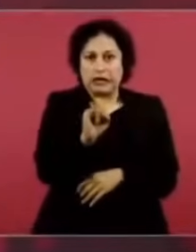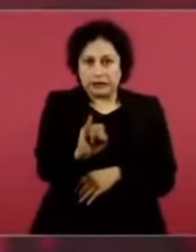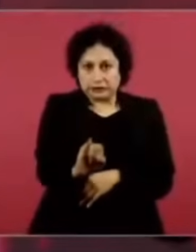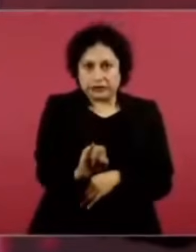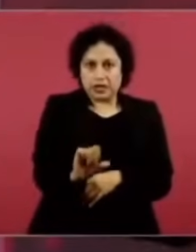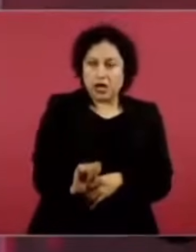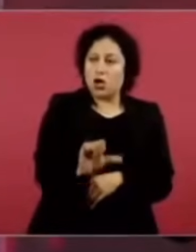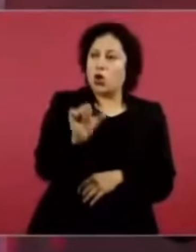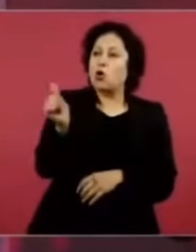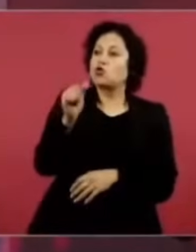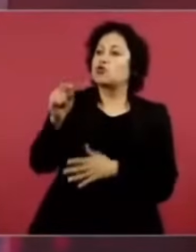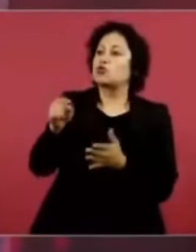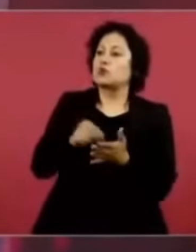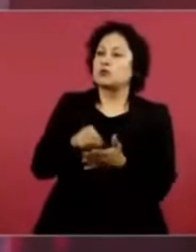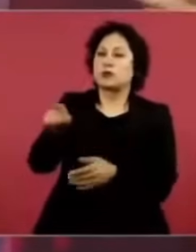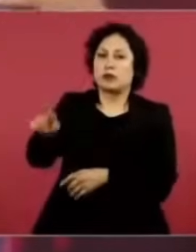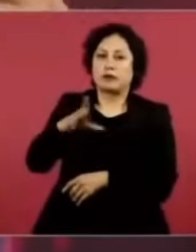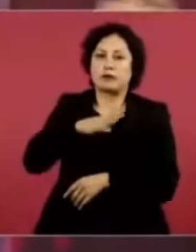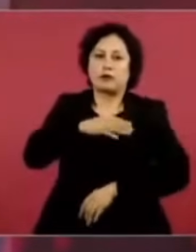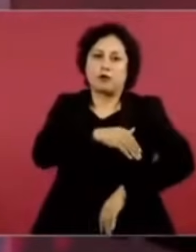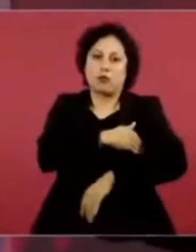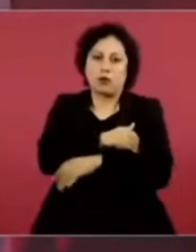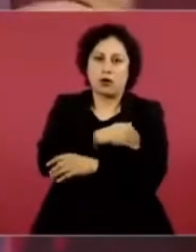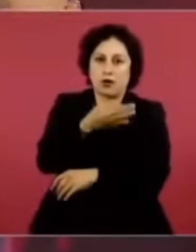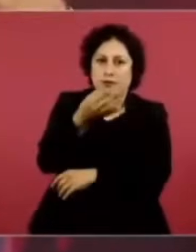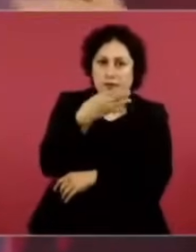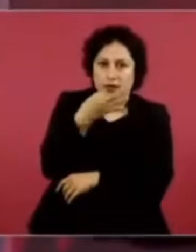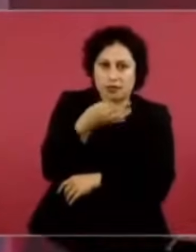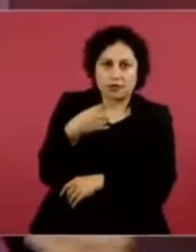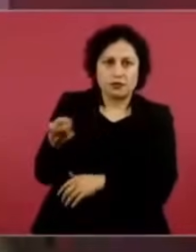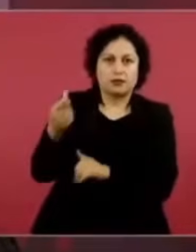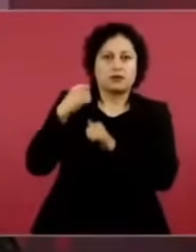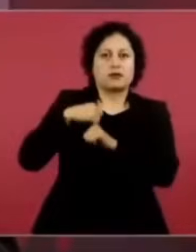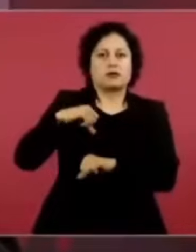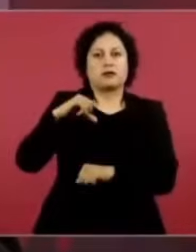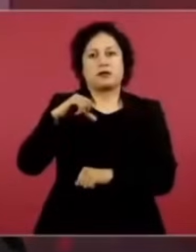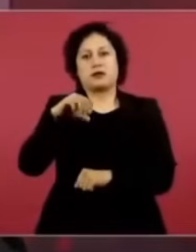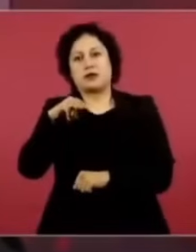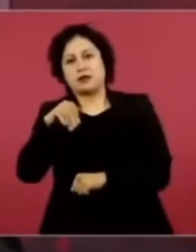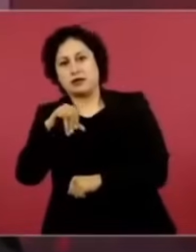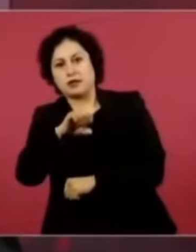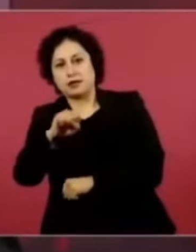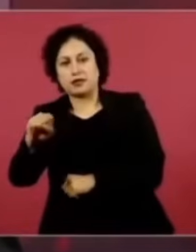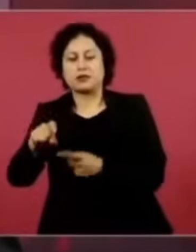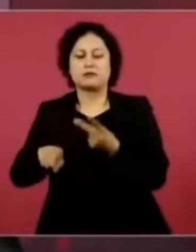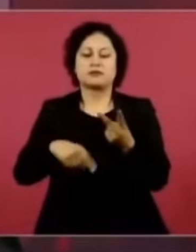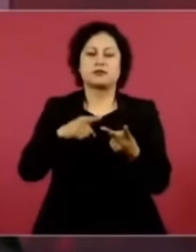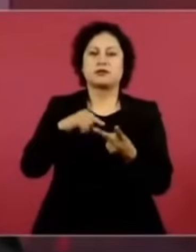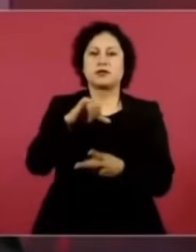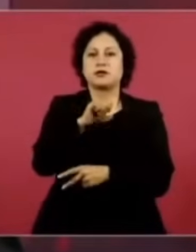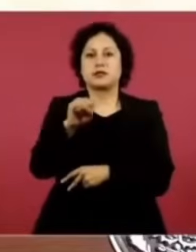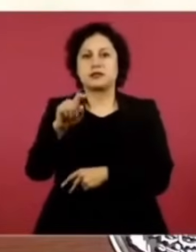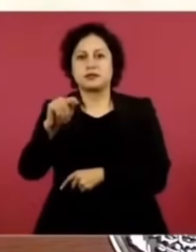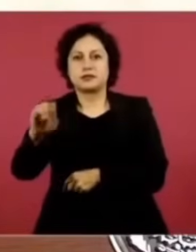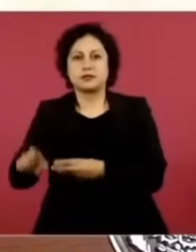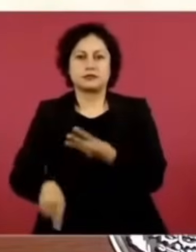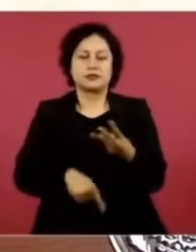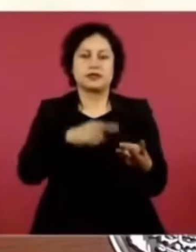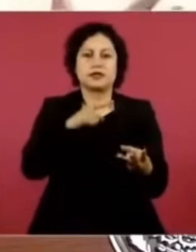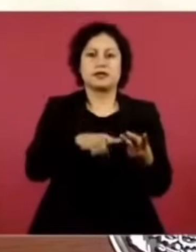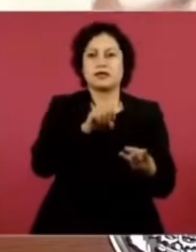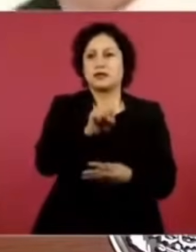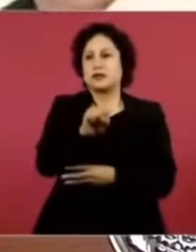almacenes, tanto del seguro como del ISSSTE, como de la Secretaría de Salud, y ya se